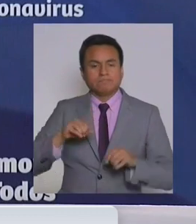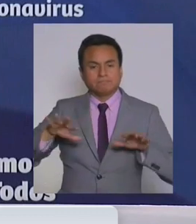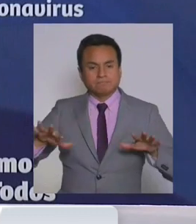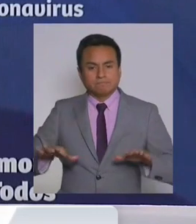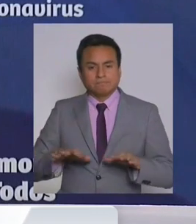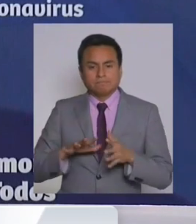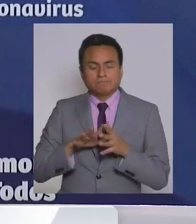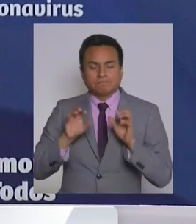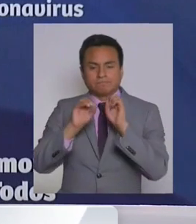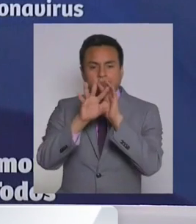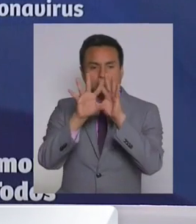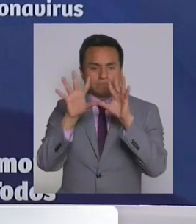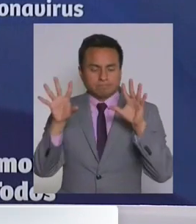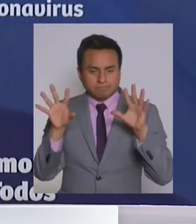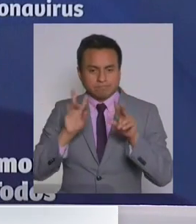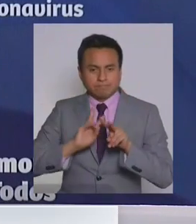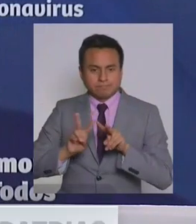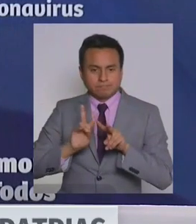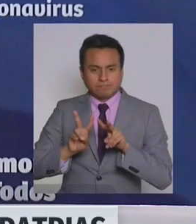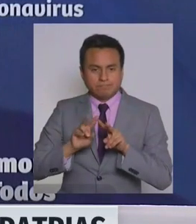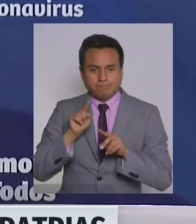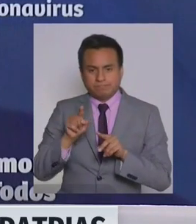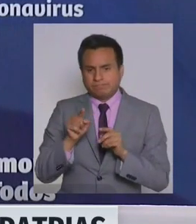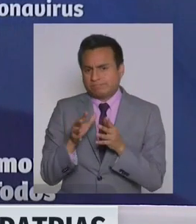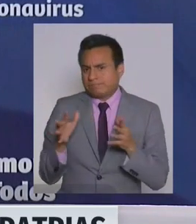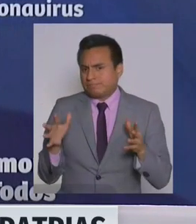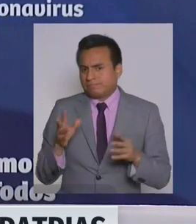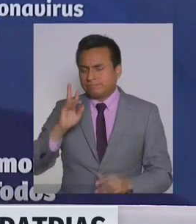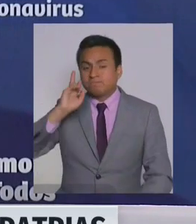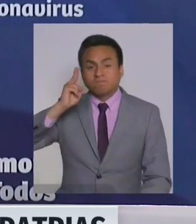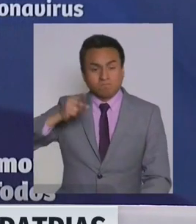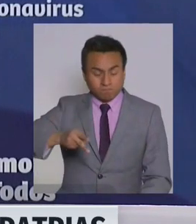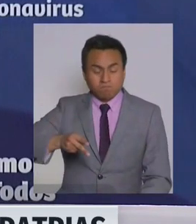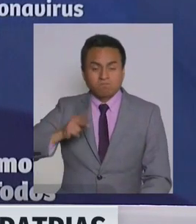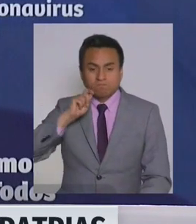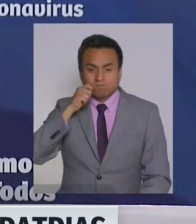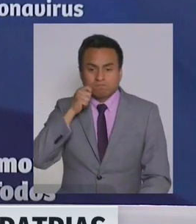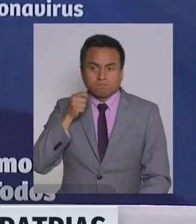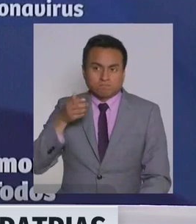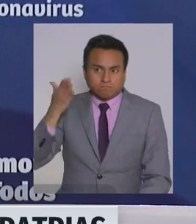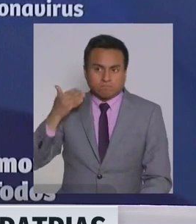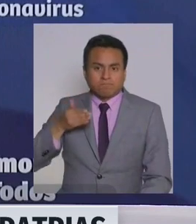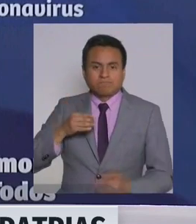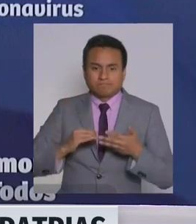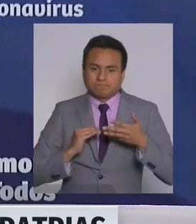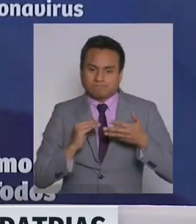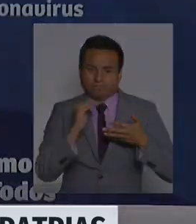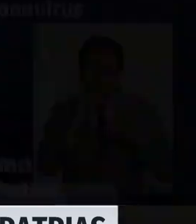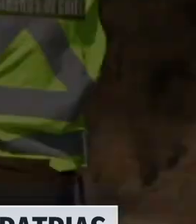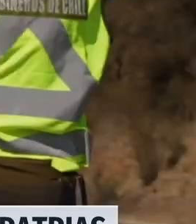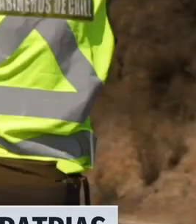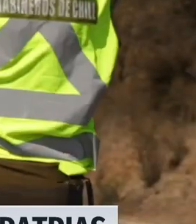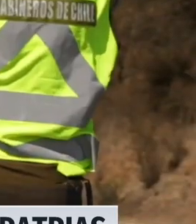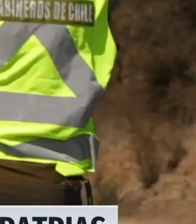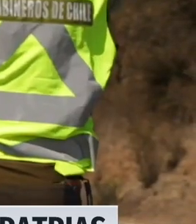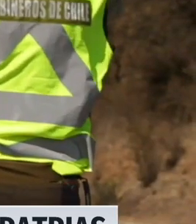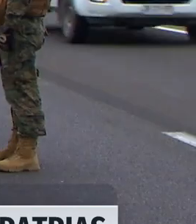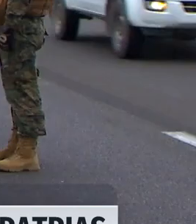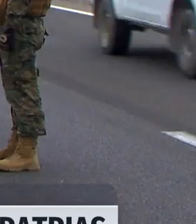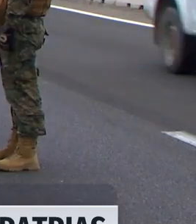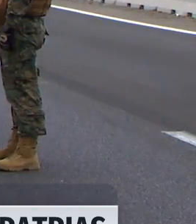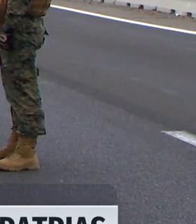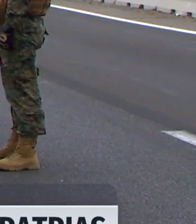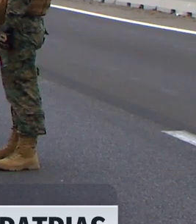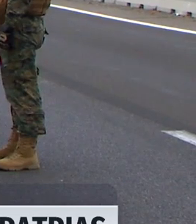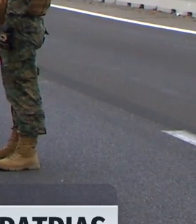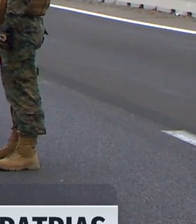la máxima claridad de que esto es mucho más restrictivo de que si hubiéramos mantenido el paso a paso tal como estaba la autoridad